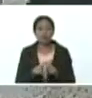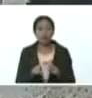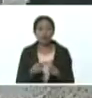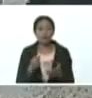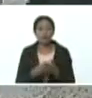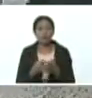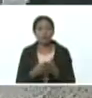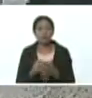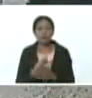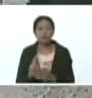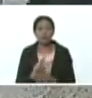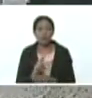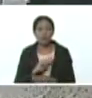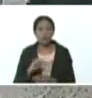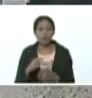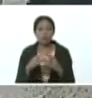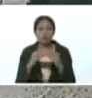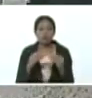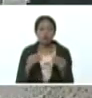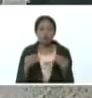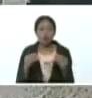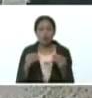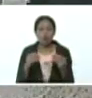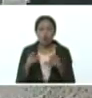en la recuperación de todos los ambulatorios.